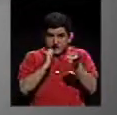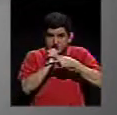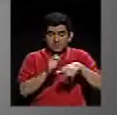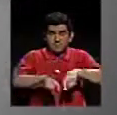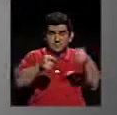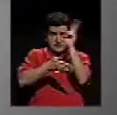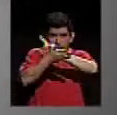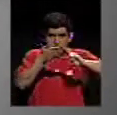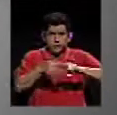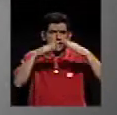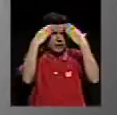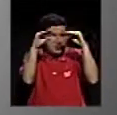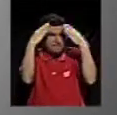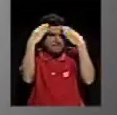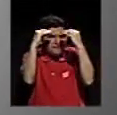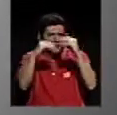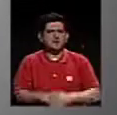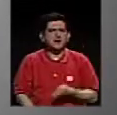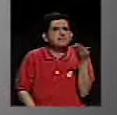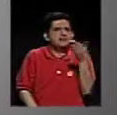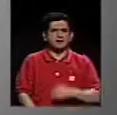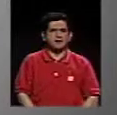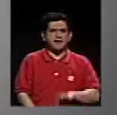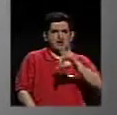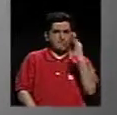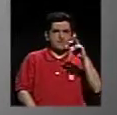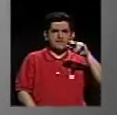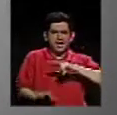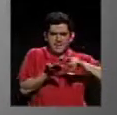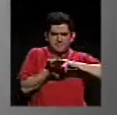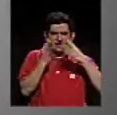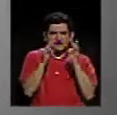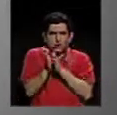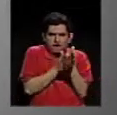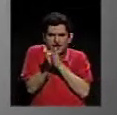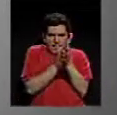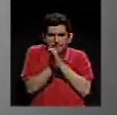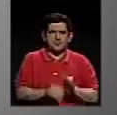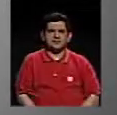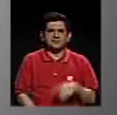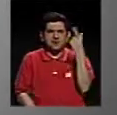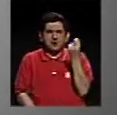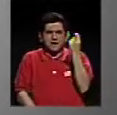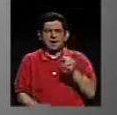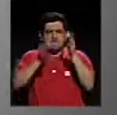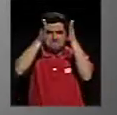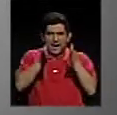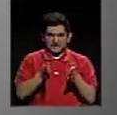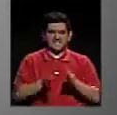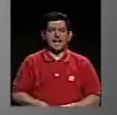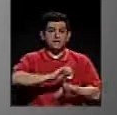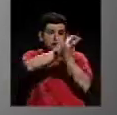semanario Universidad le informa acerca de cómo el PLN pretendería aprovechar la jubilación de magistrados